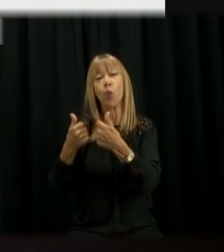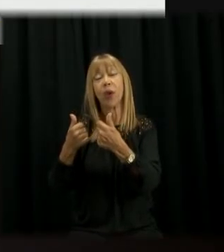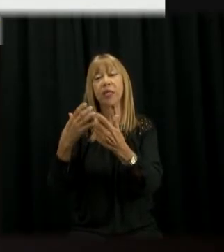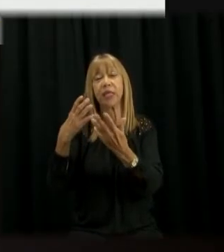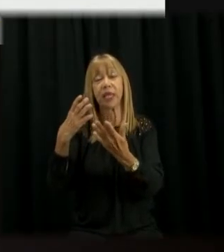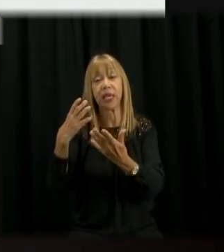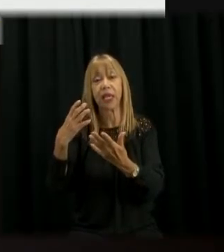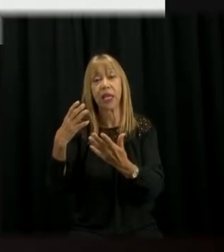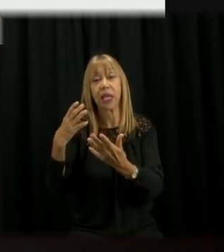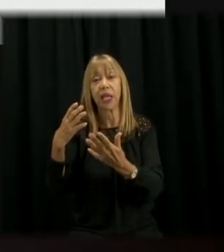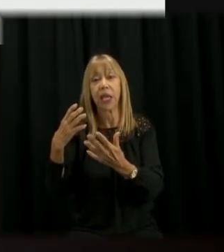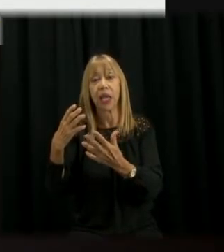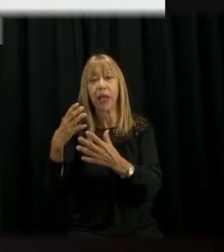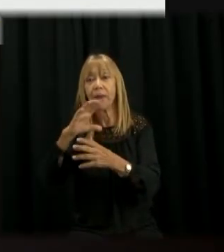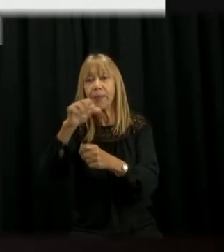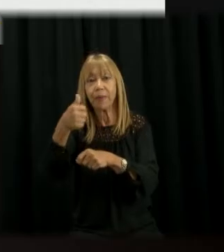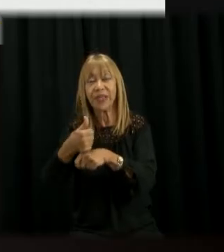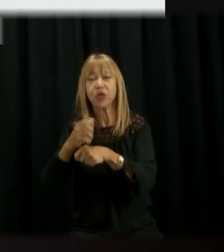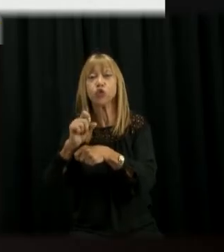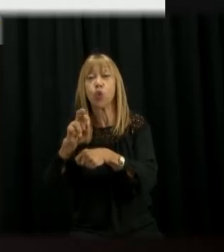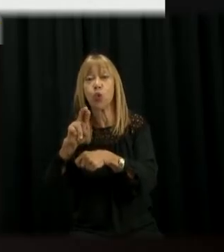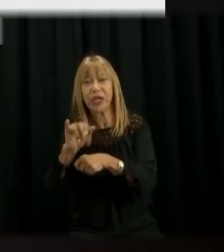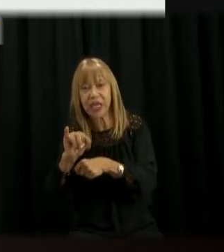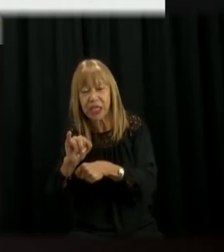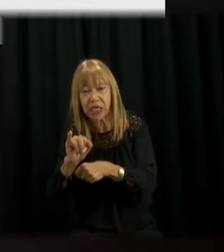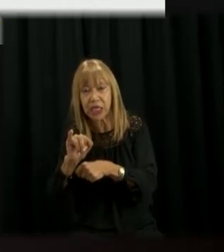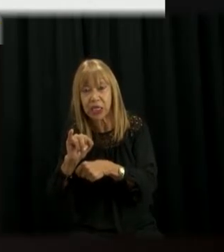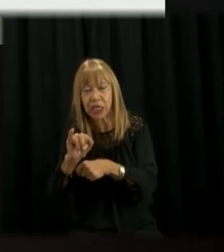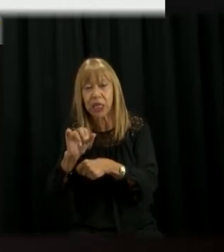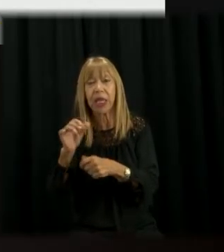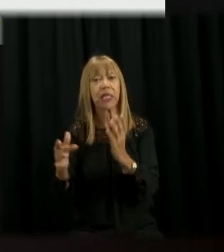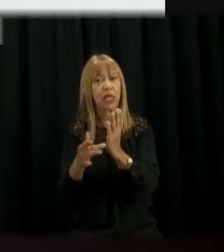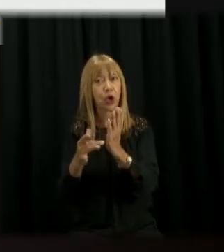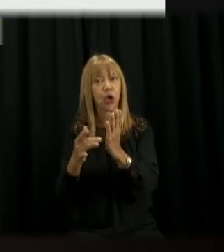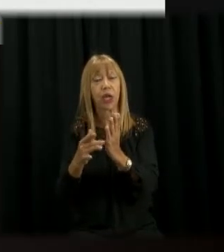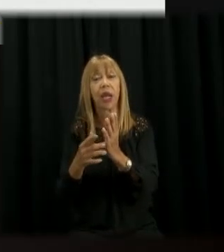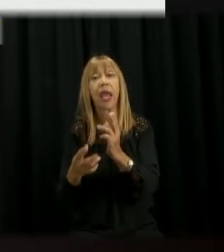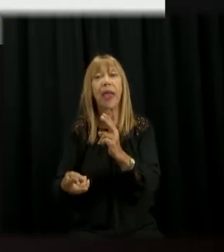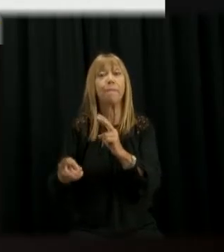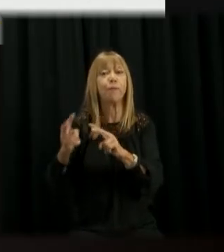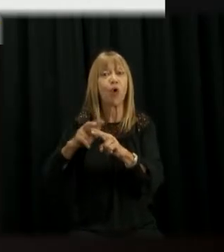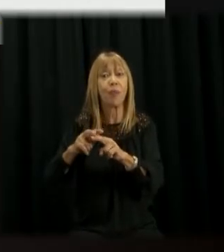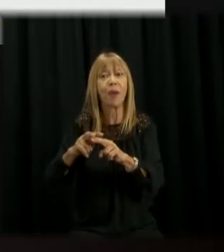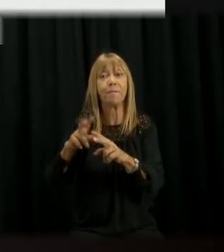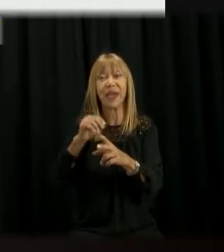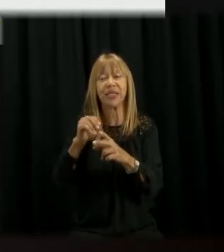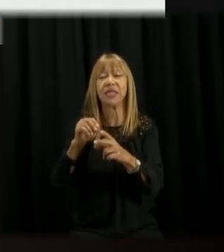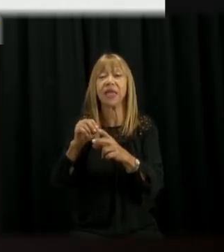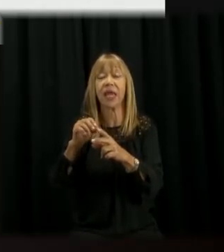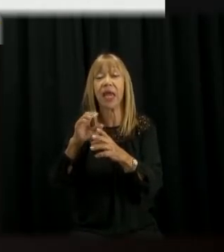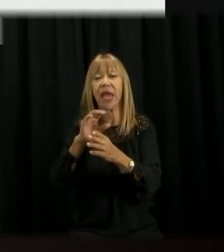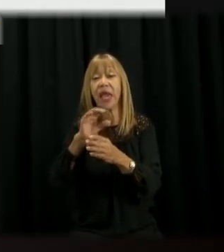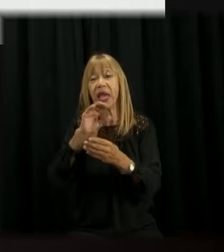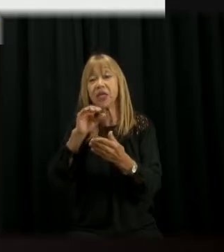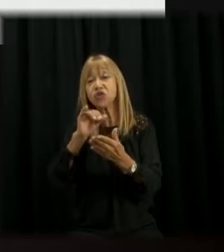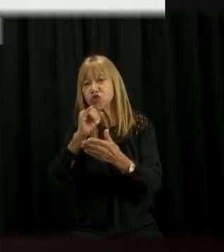diferente comparada con aquella de Gentax, que es Suri, que es la mejora